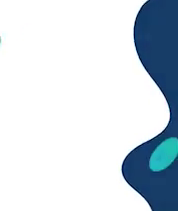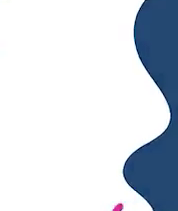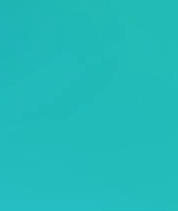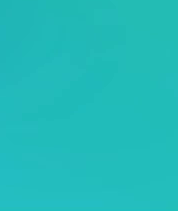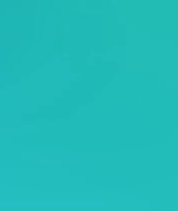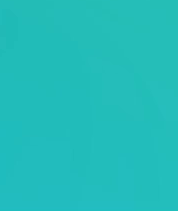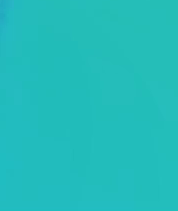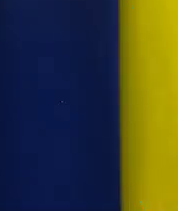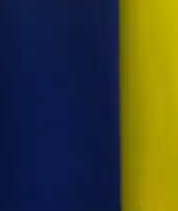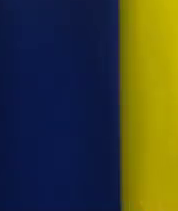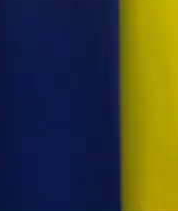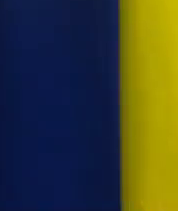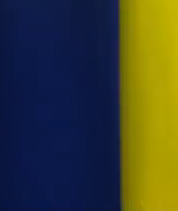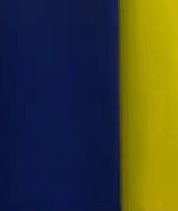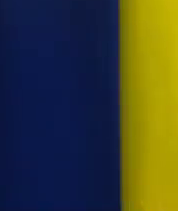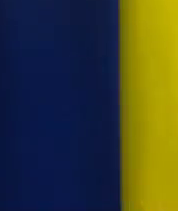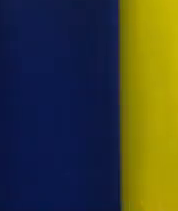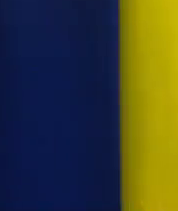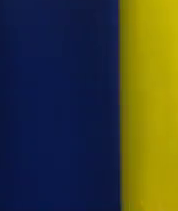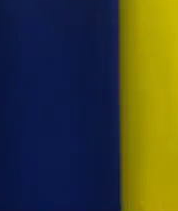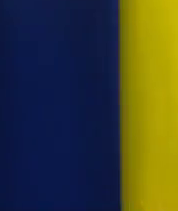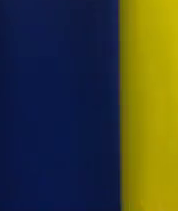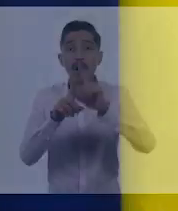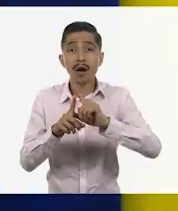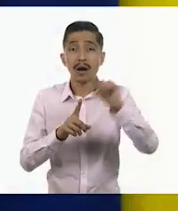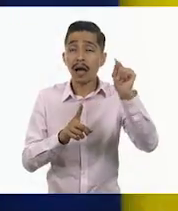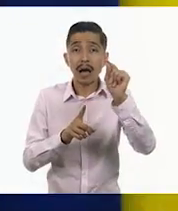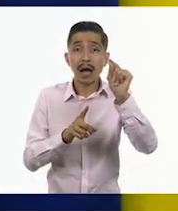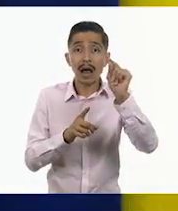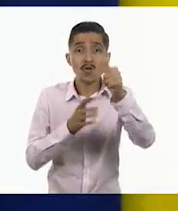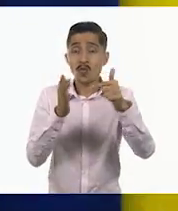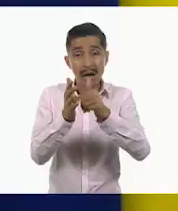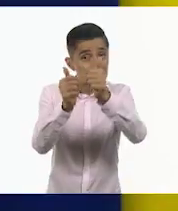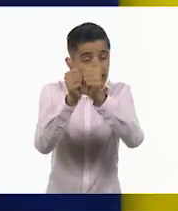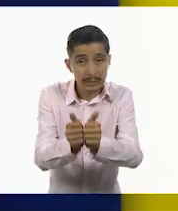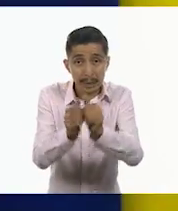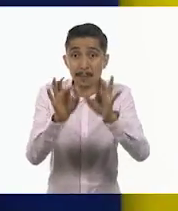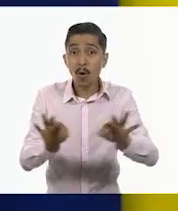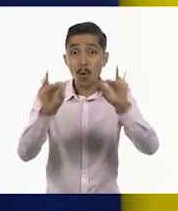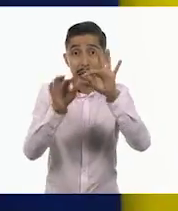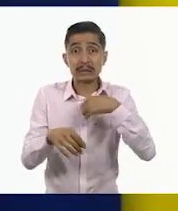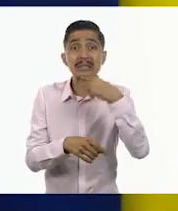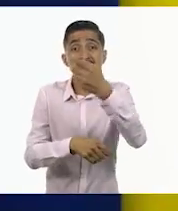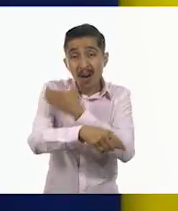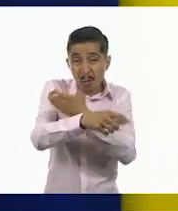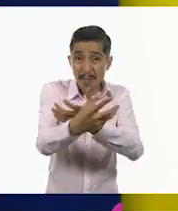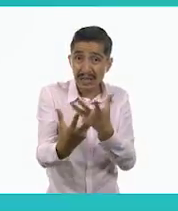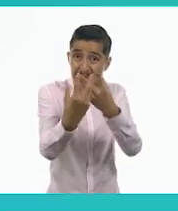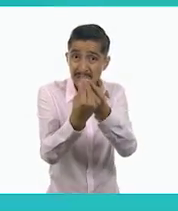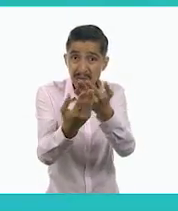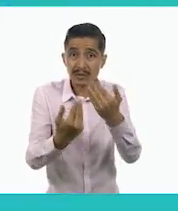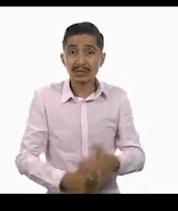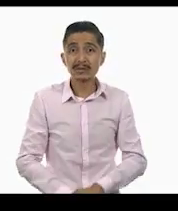aprendeencasa.sep.gov.mx. No se muevan de su lugar, tenemos algo muy importante para ustedes. Acompáñenos.